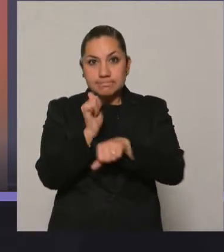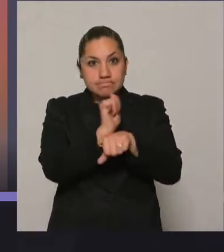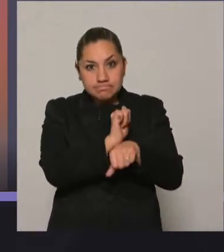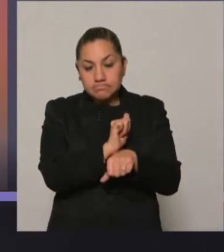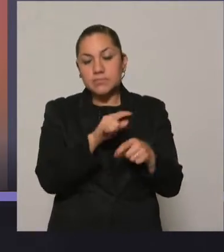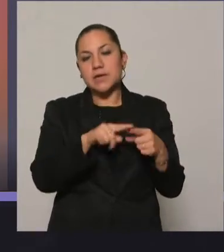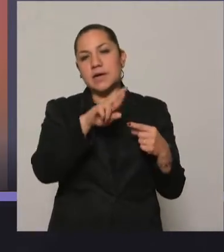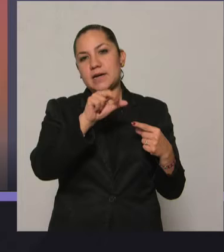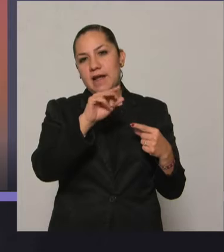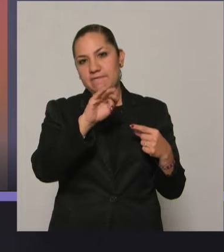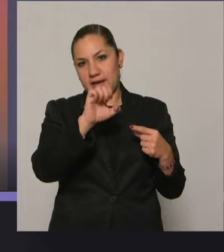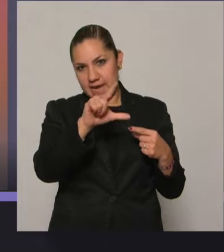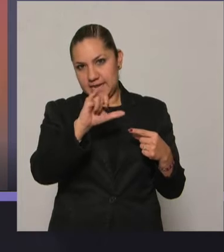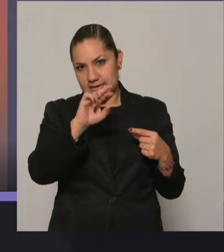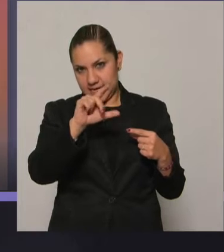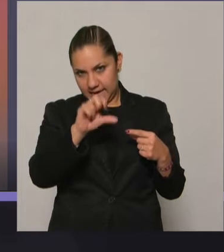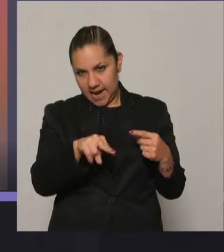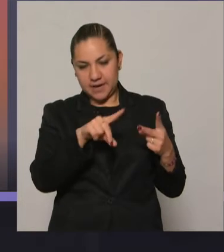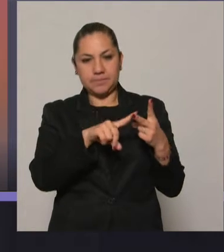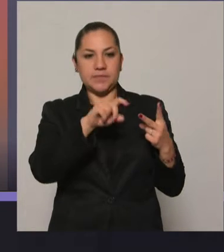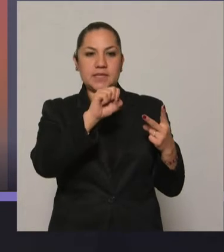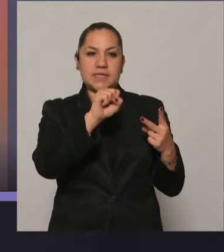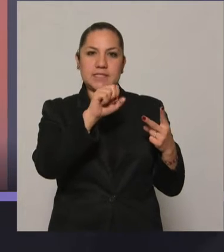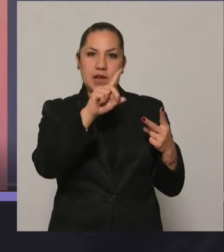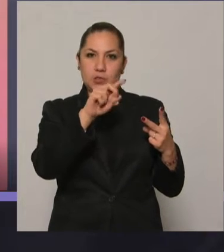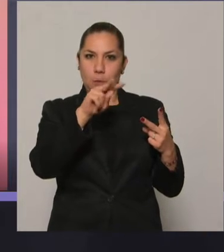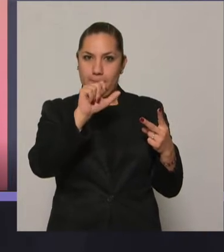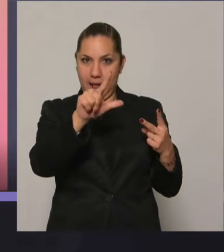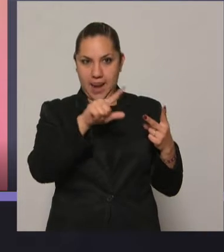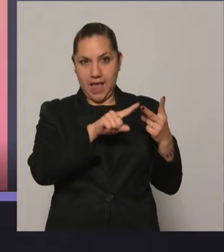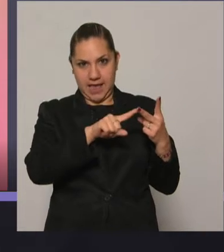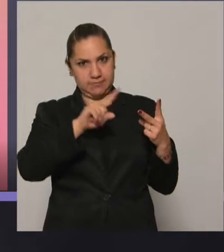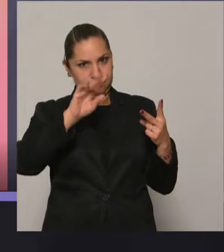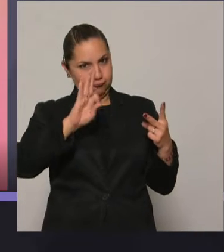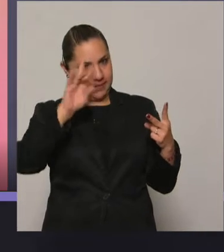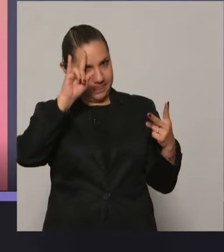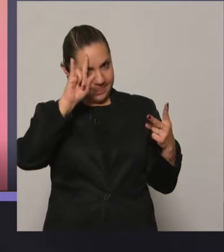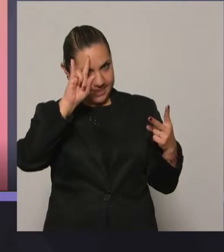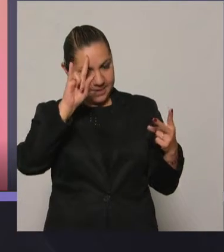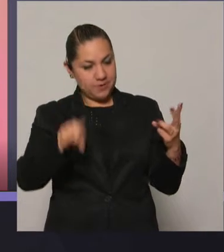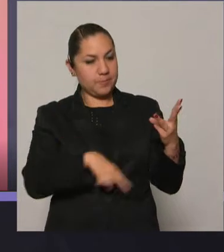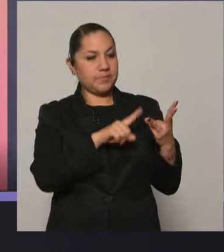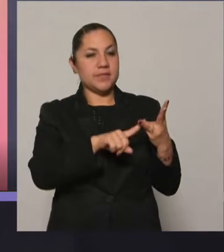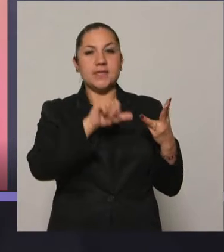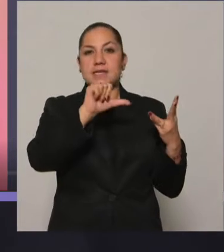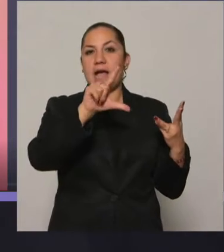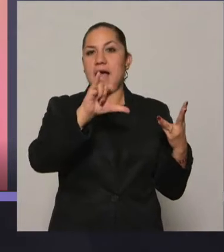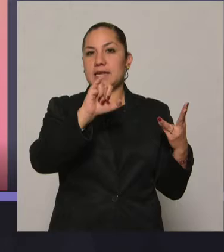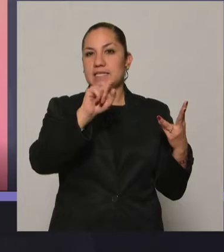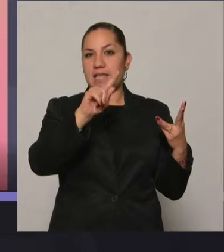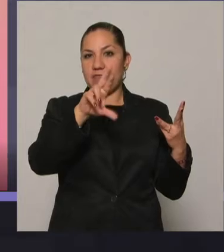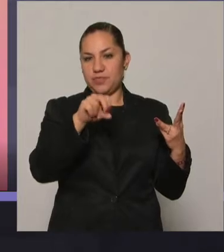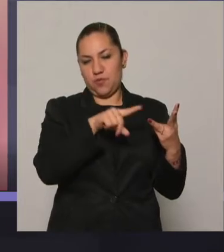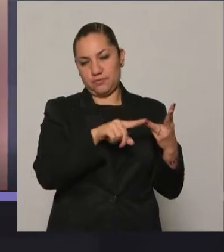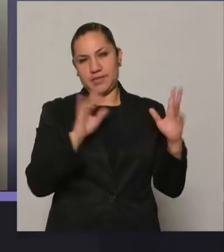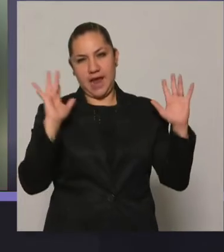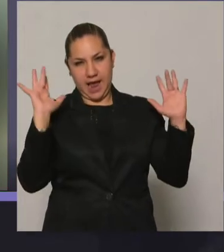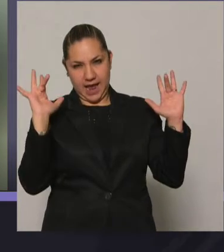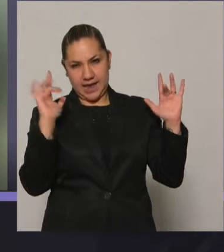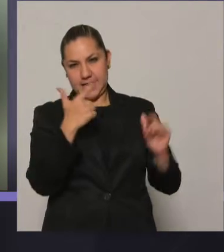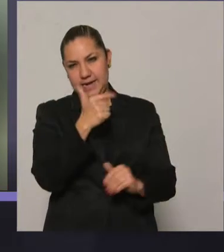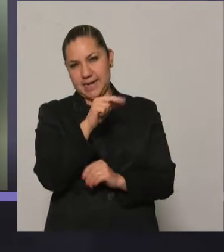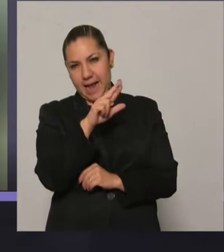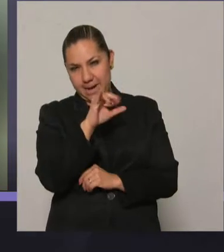a Lupita Sandoval como el mismísimo diablo, y a Lisandro como el arcángel Gabriel. Y pues